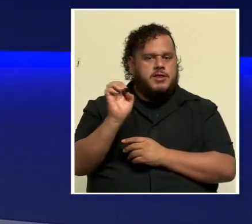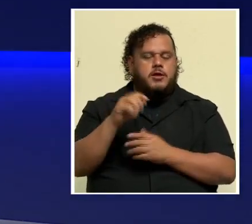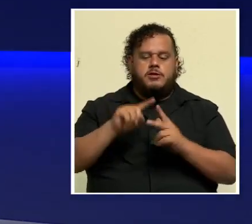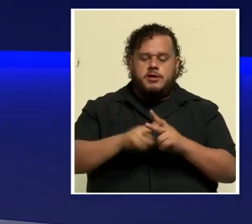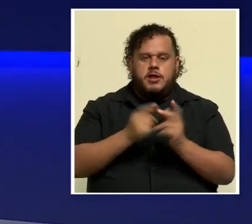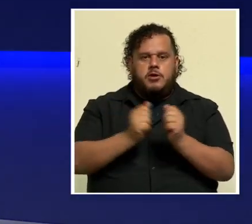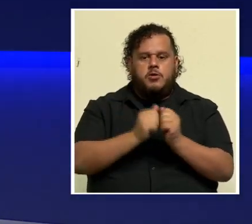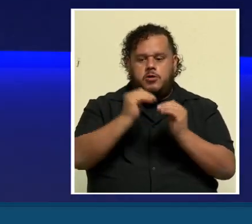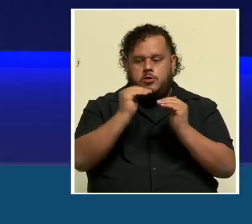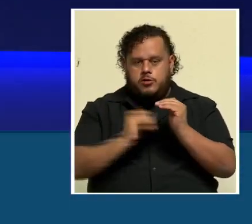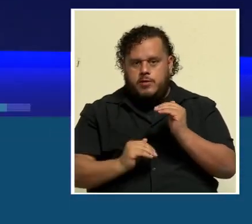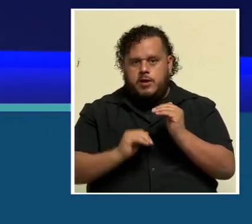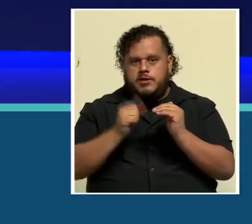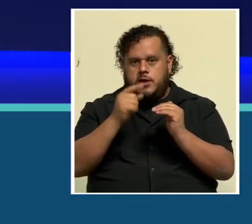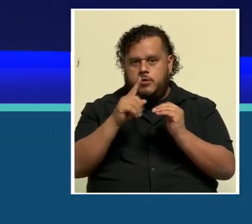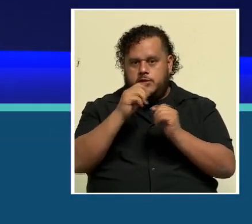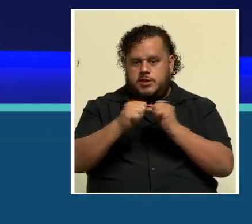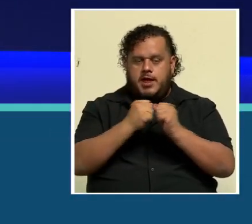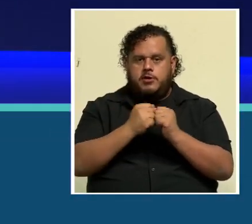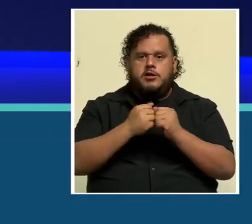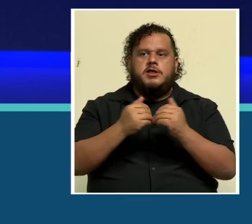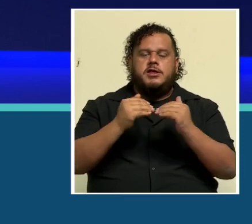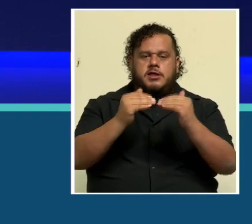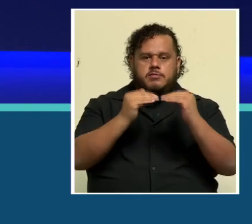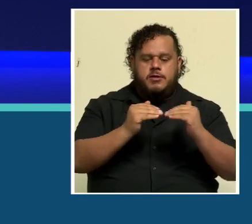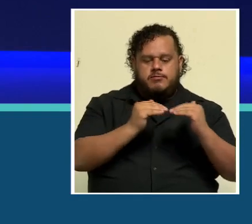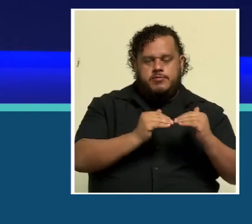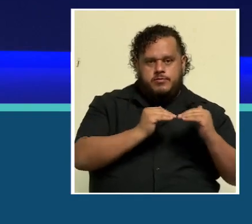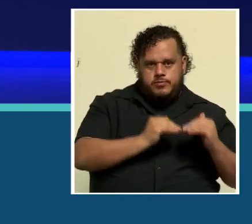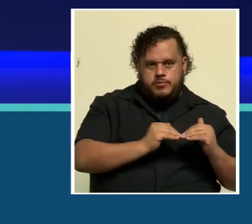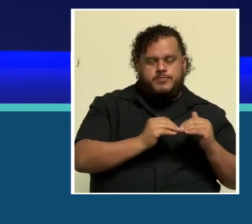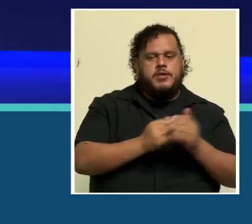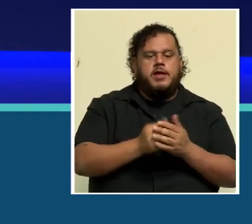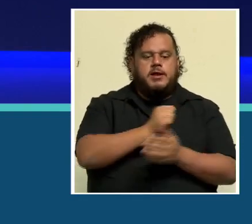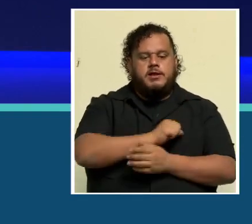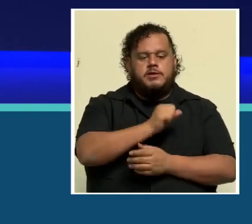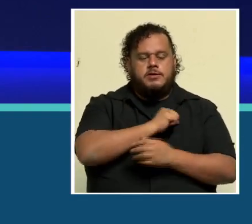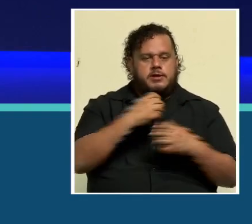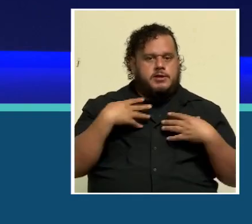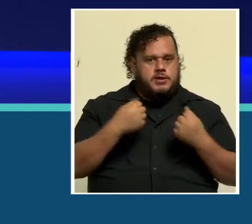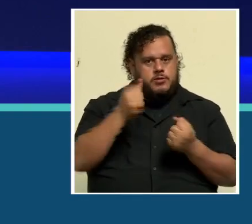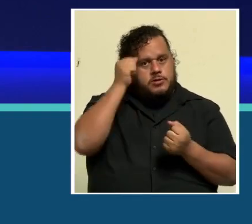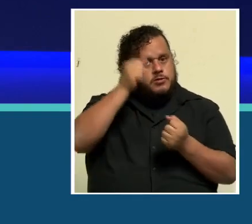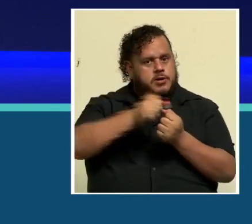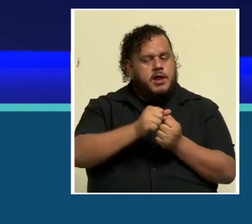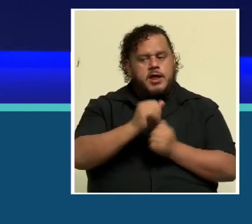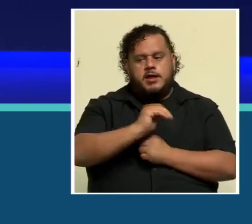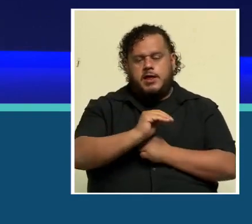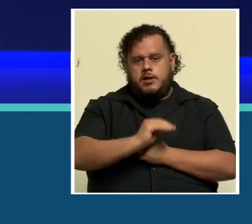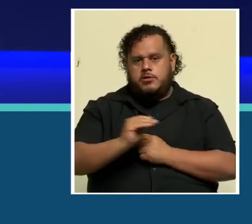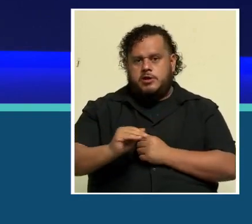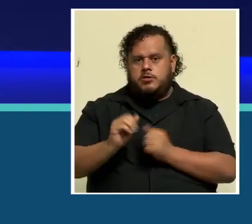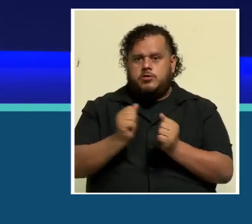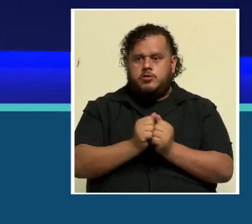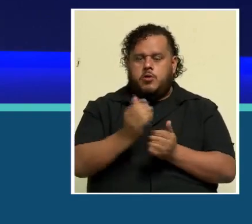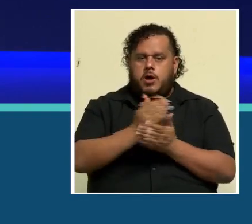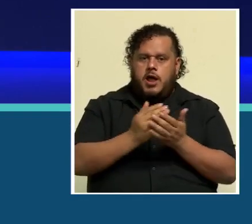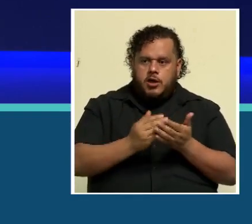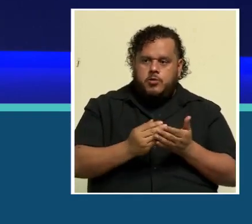con los menores de 11 años y luego se irán reduciendo las edades. Las autoridades de salud recuerdan que los niños con factores de riesgo serán